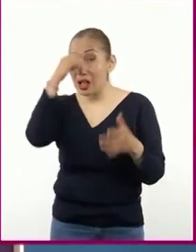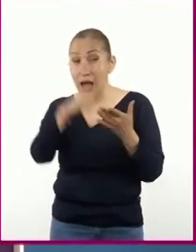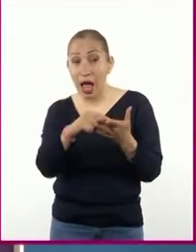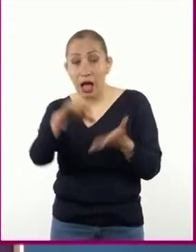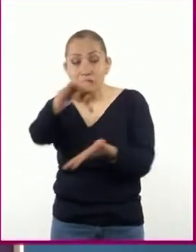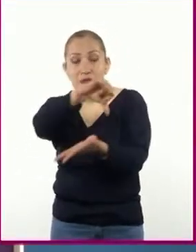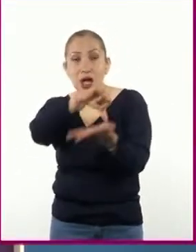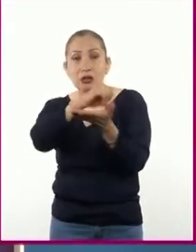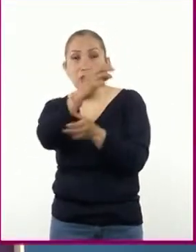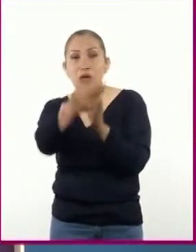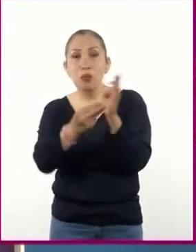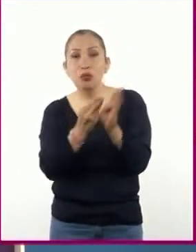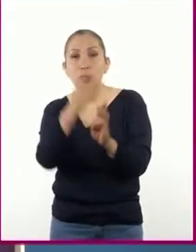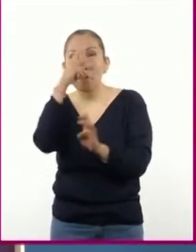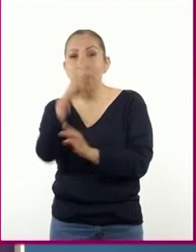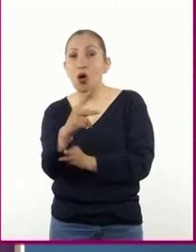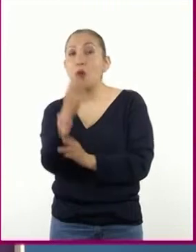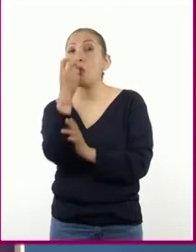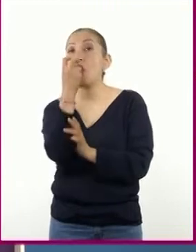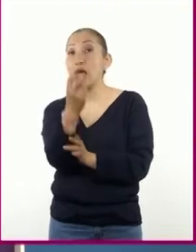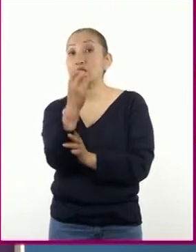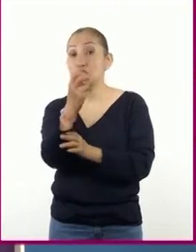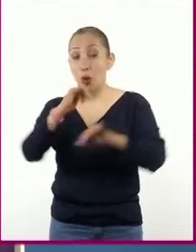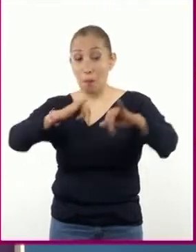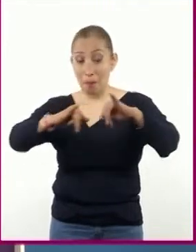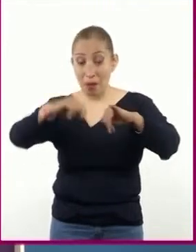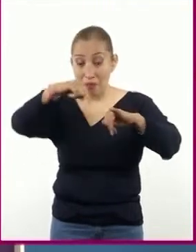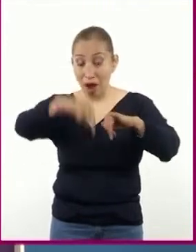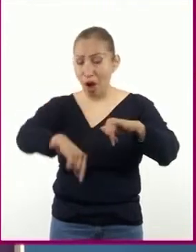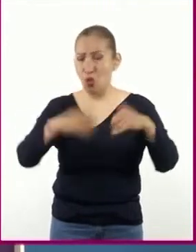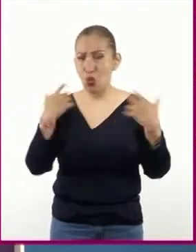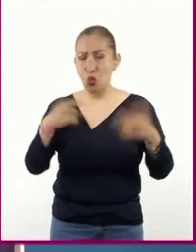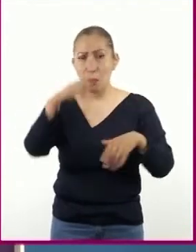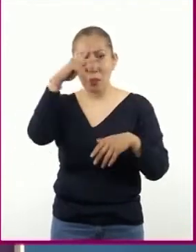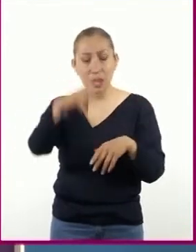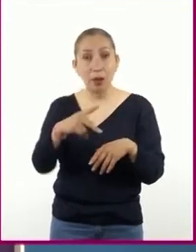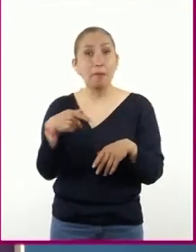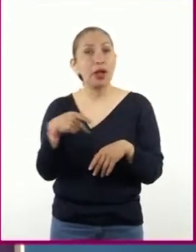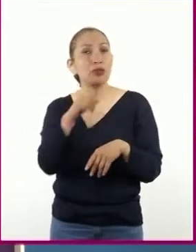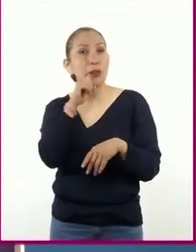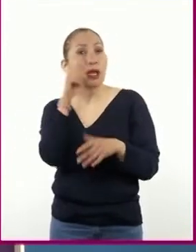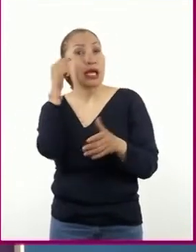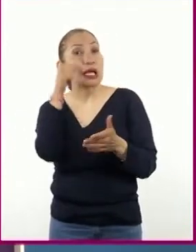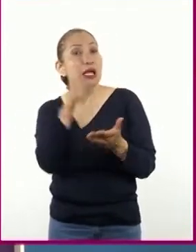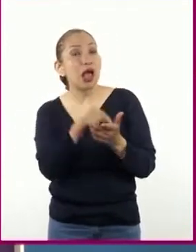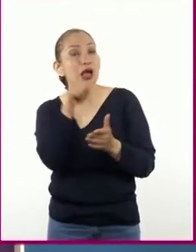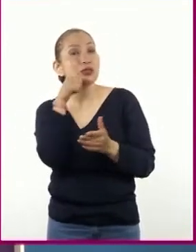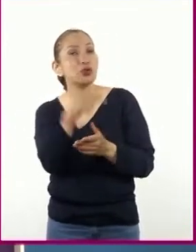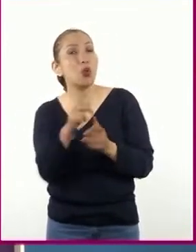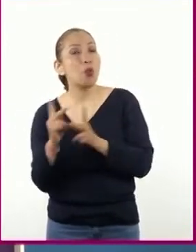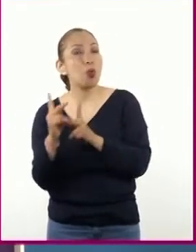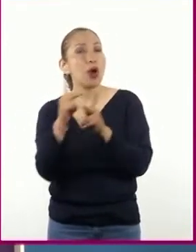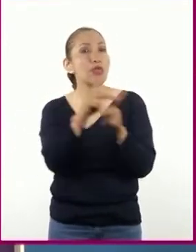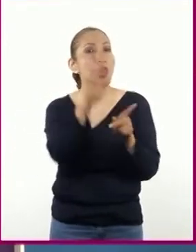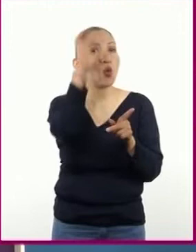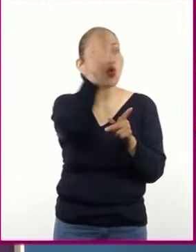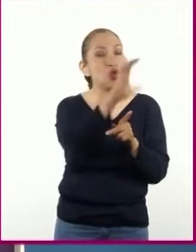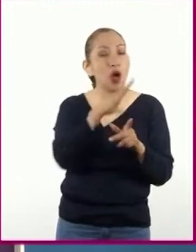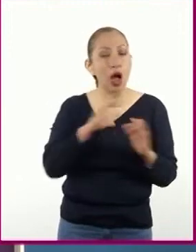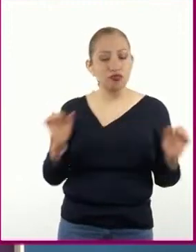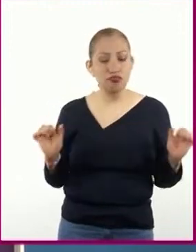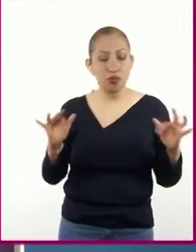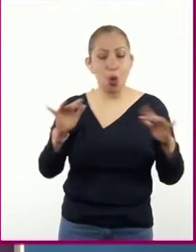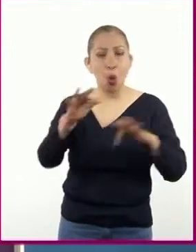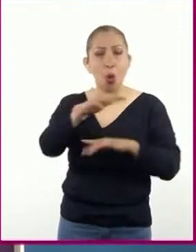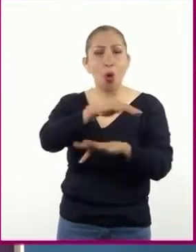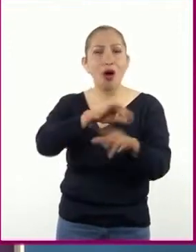el centro del mundo, por esta ubicación geográfica privilegiada, pero también considera que es un puente cultural en donde